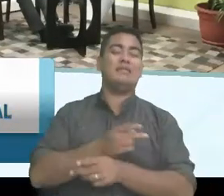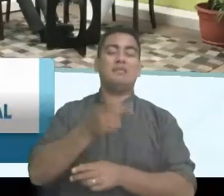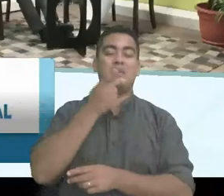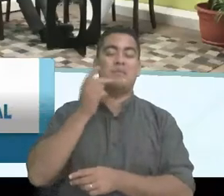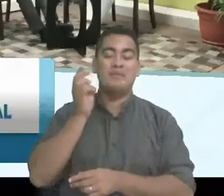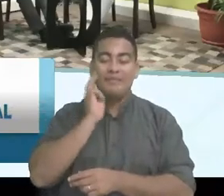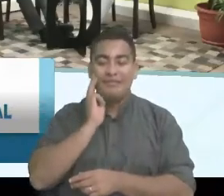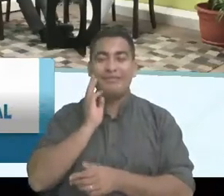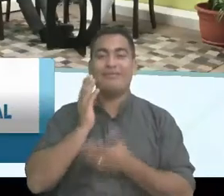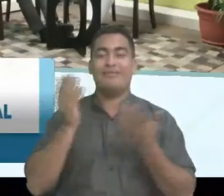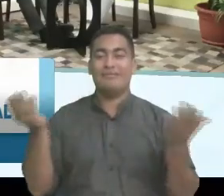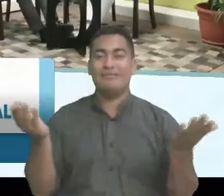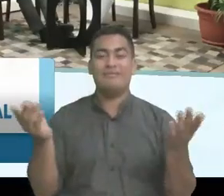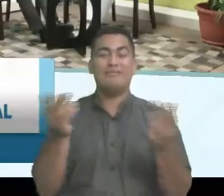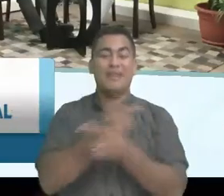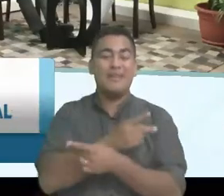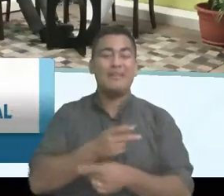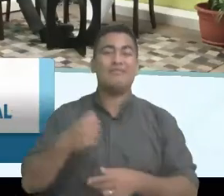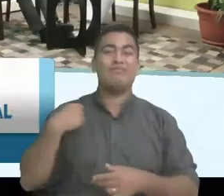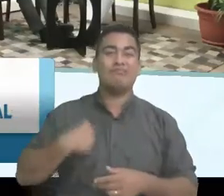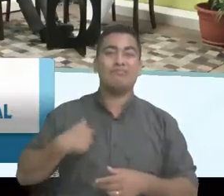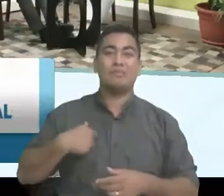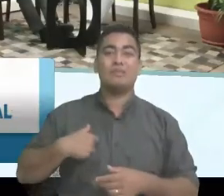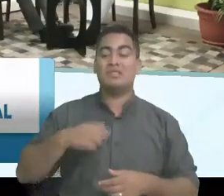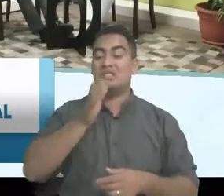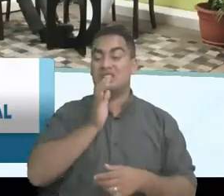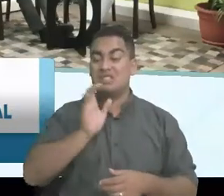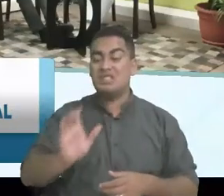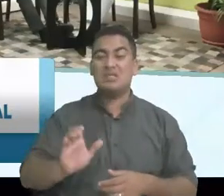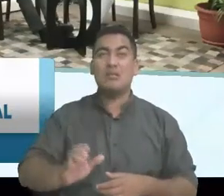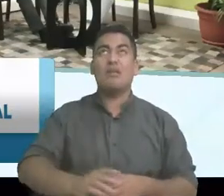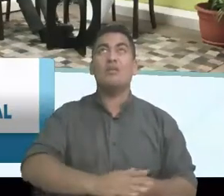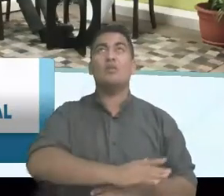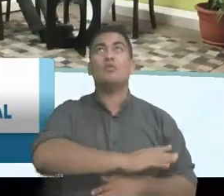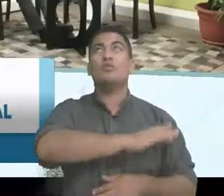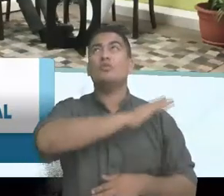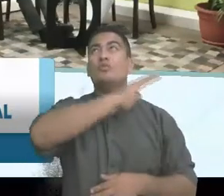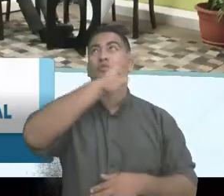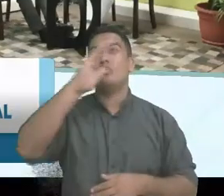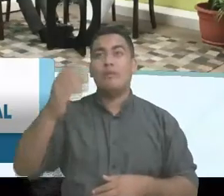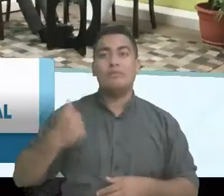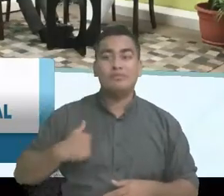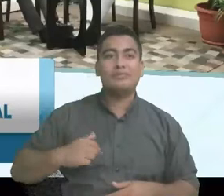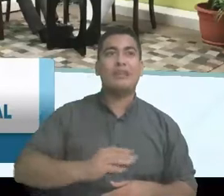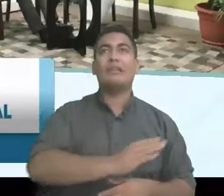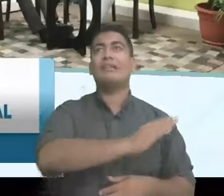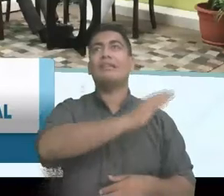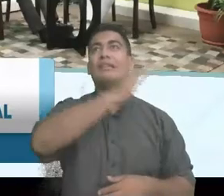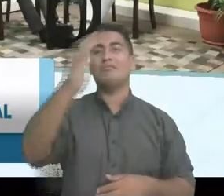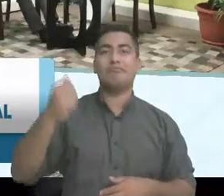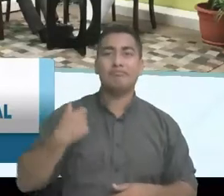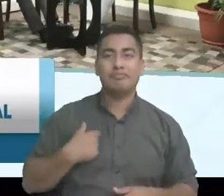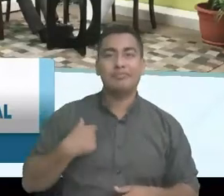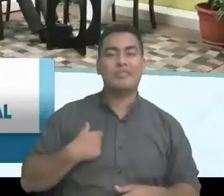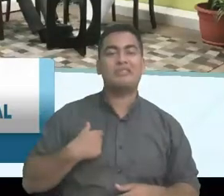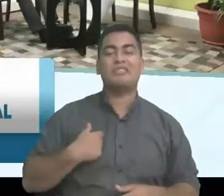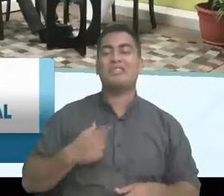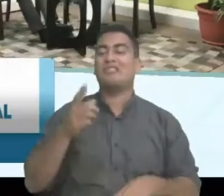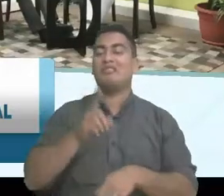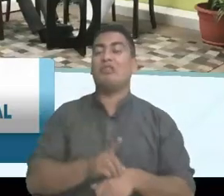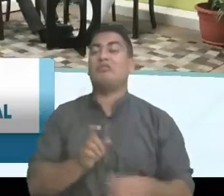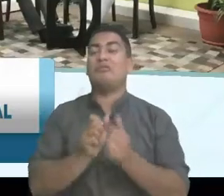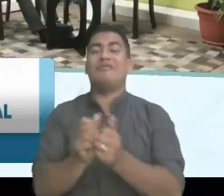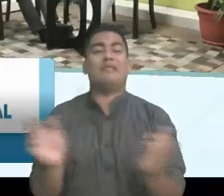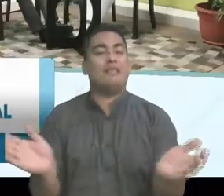familia, incluso adultos, que el niño pasó todo el día, no lo hidrató y no lo llevó al médico.